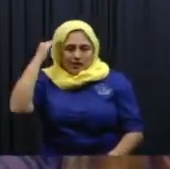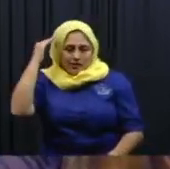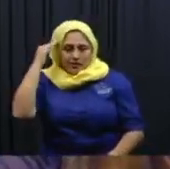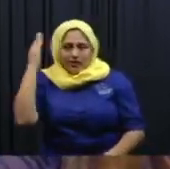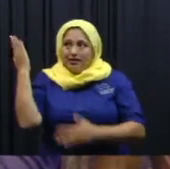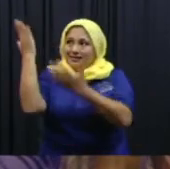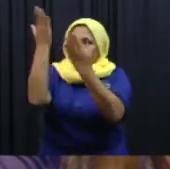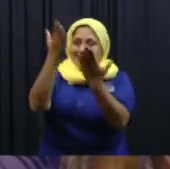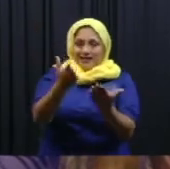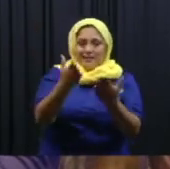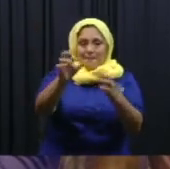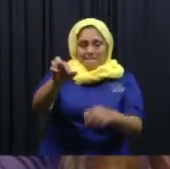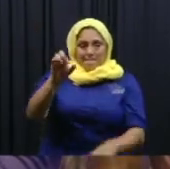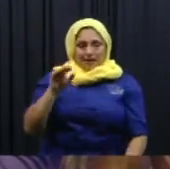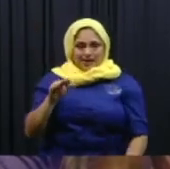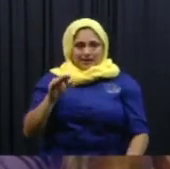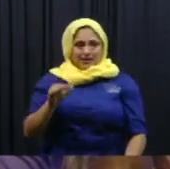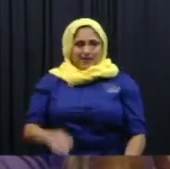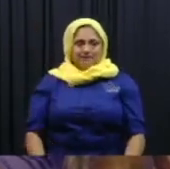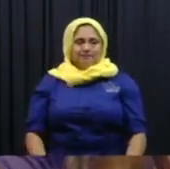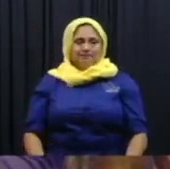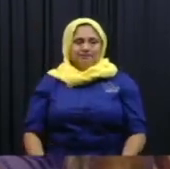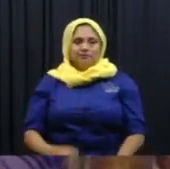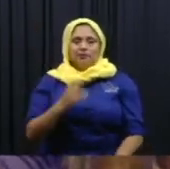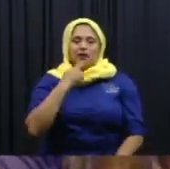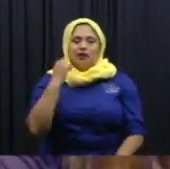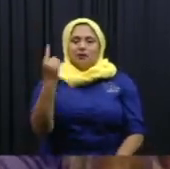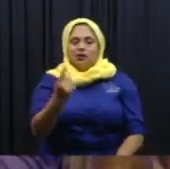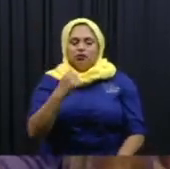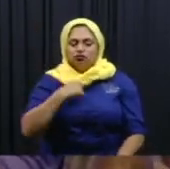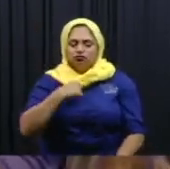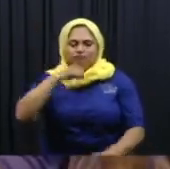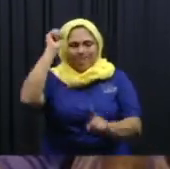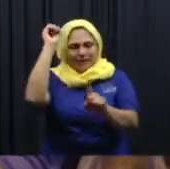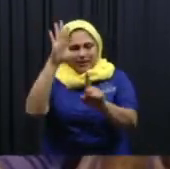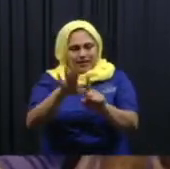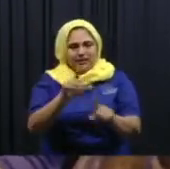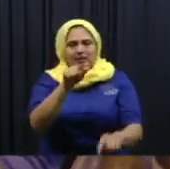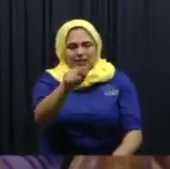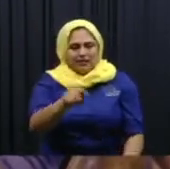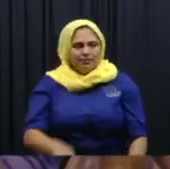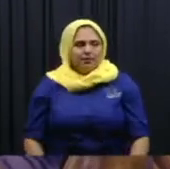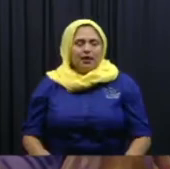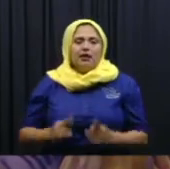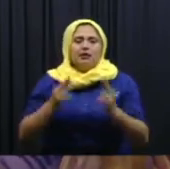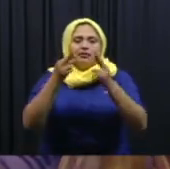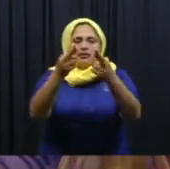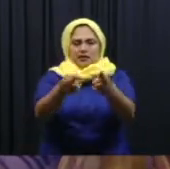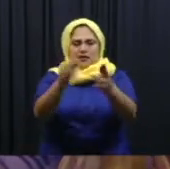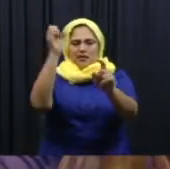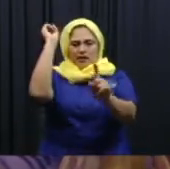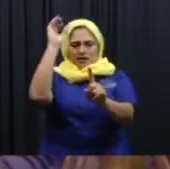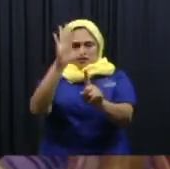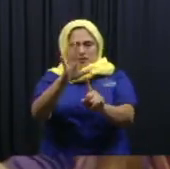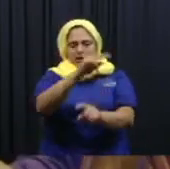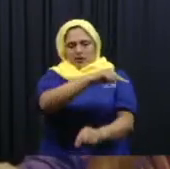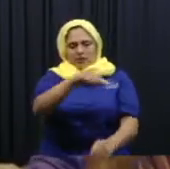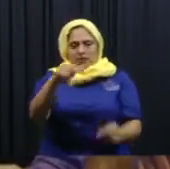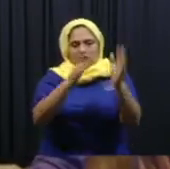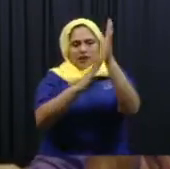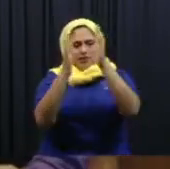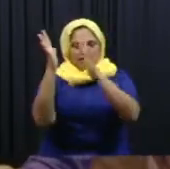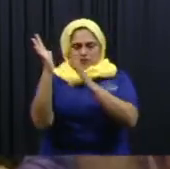te de paz hermano Te bendigo recibe la bendición en el nombre de